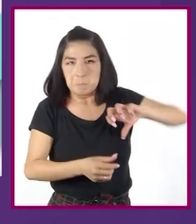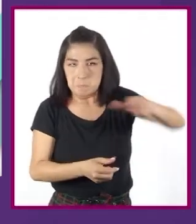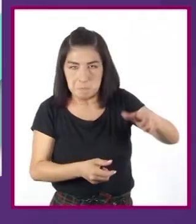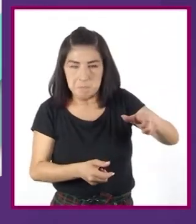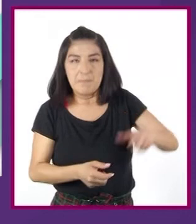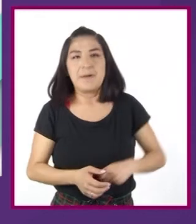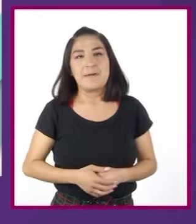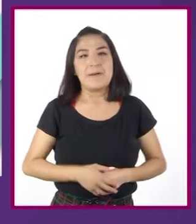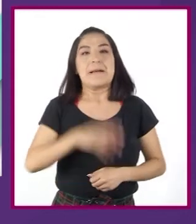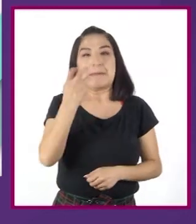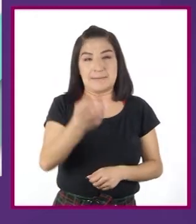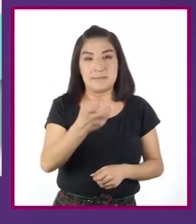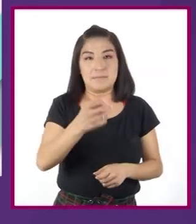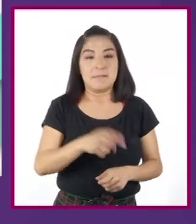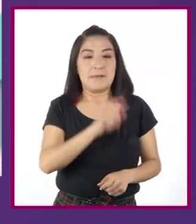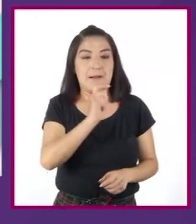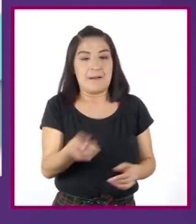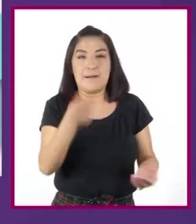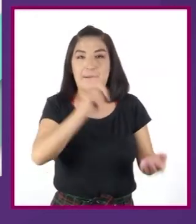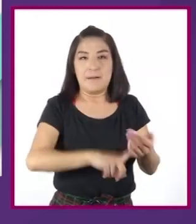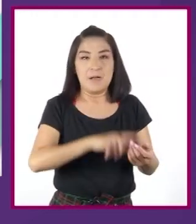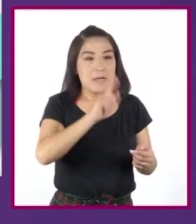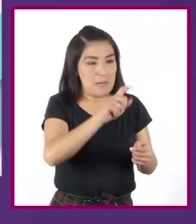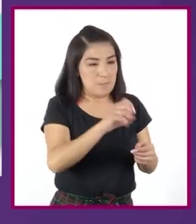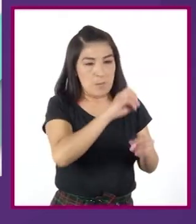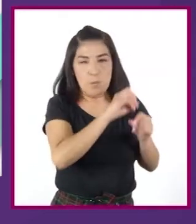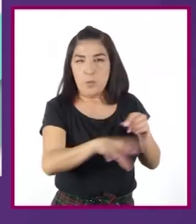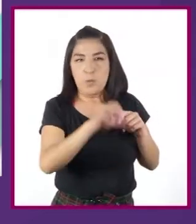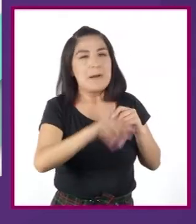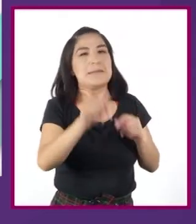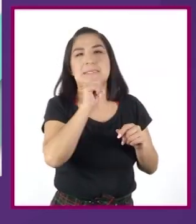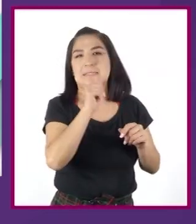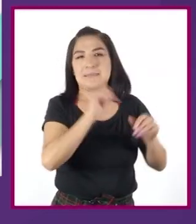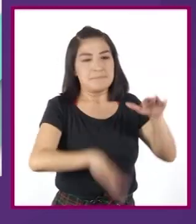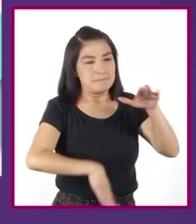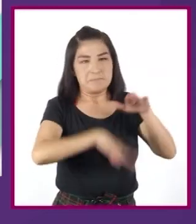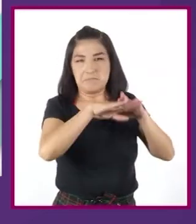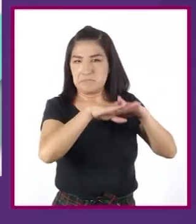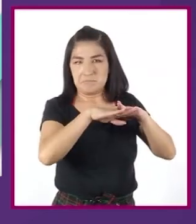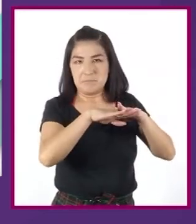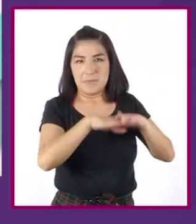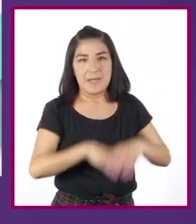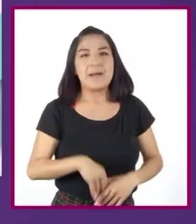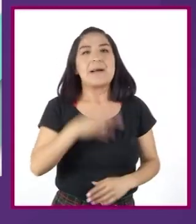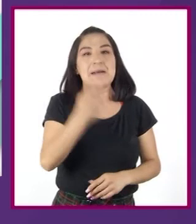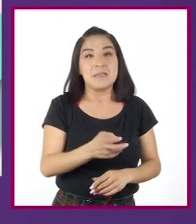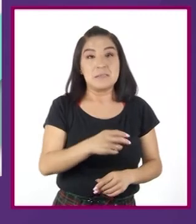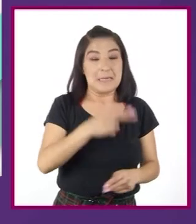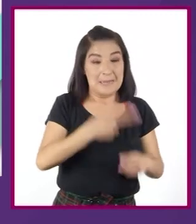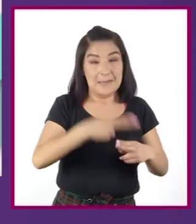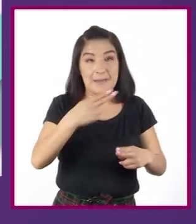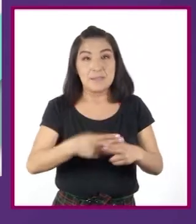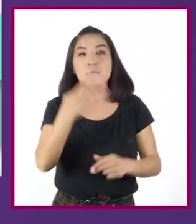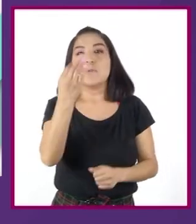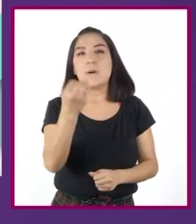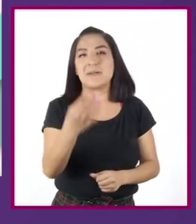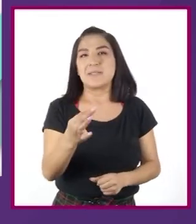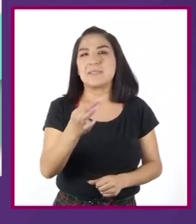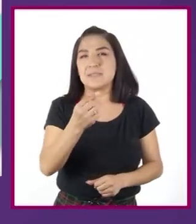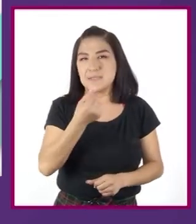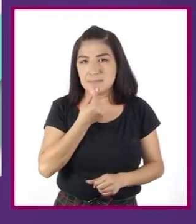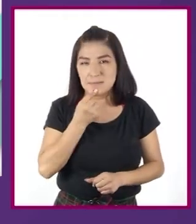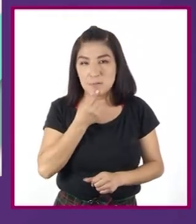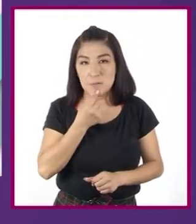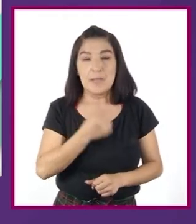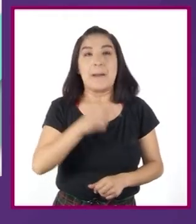lo tanto, el recipiente aún no se empezará a llenar. Solo emplearemos hasta 9 segundos. Si se